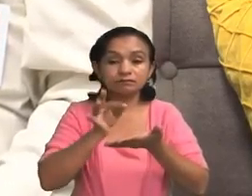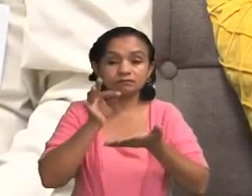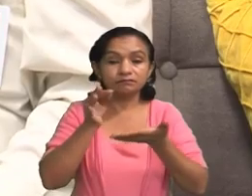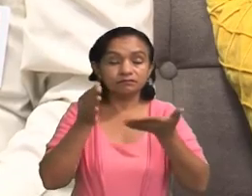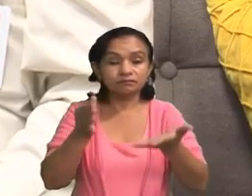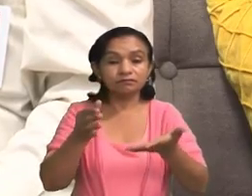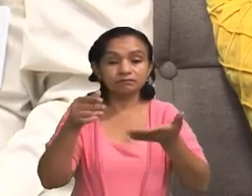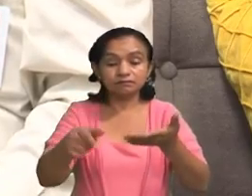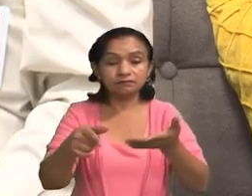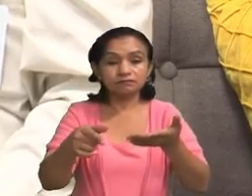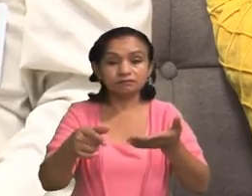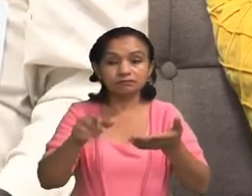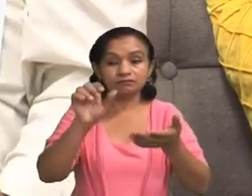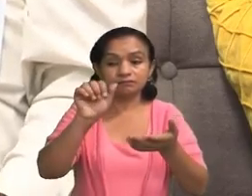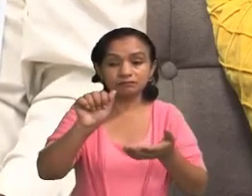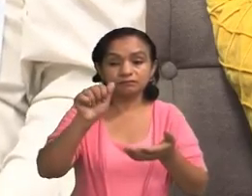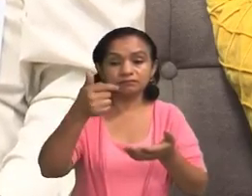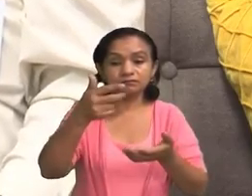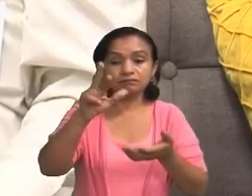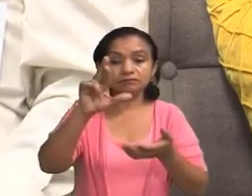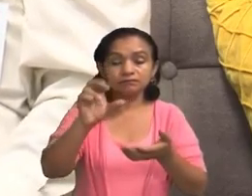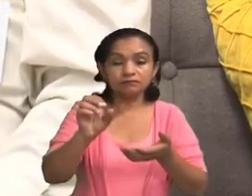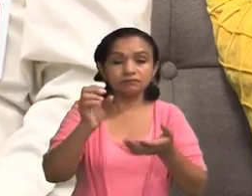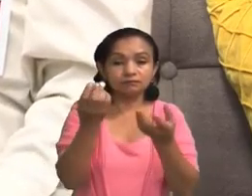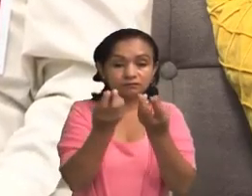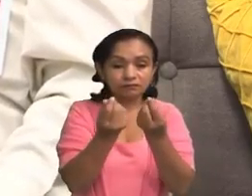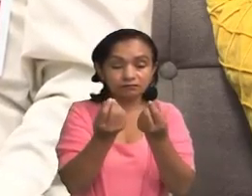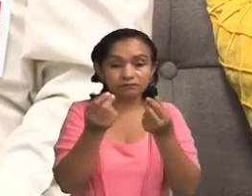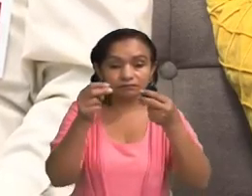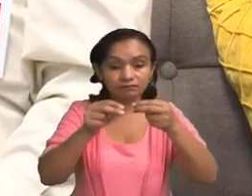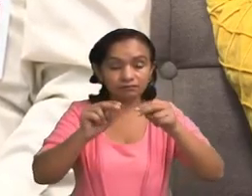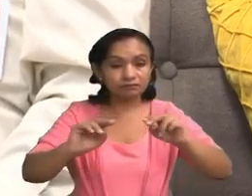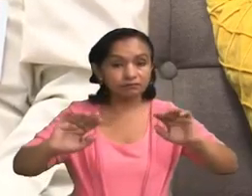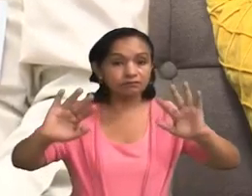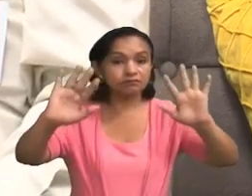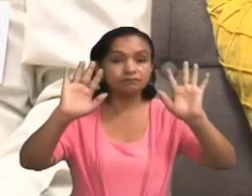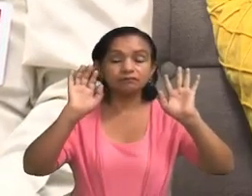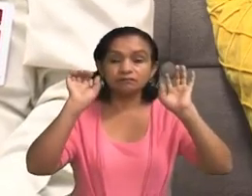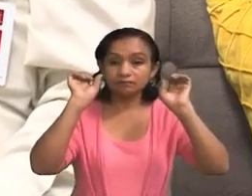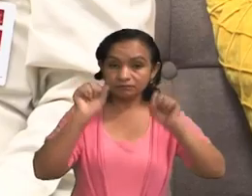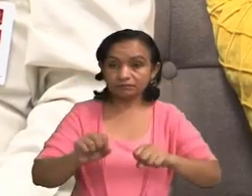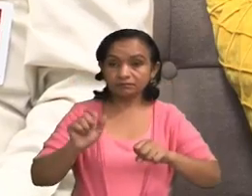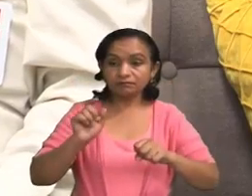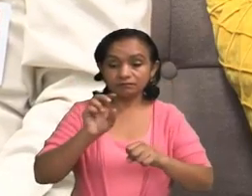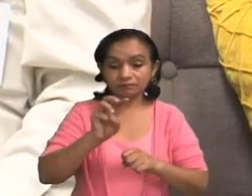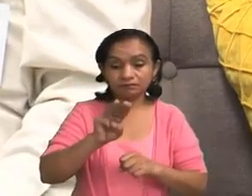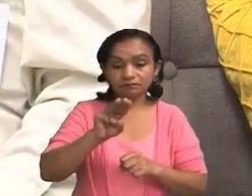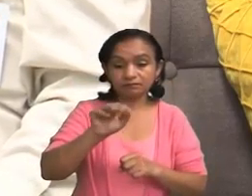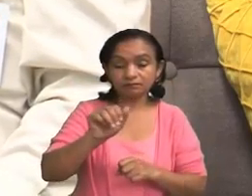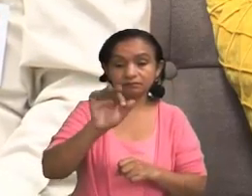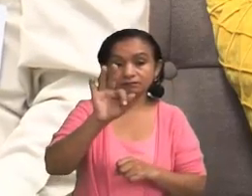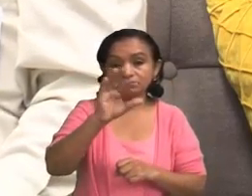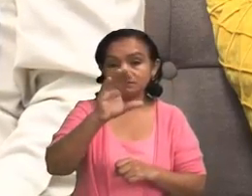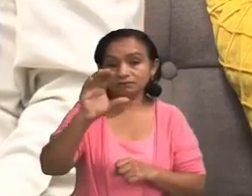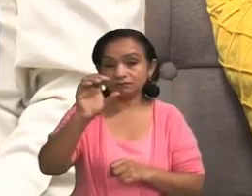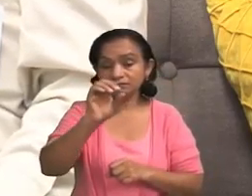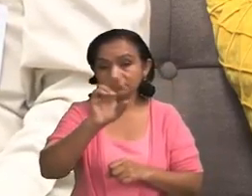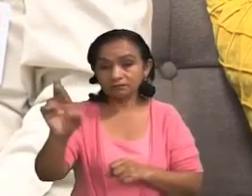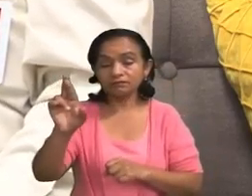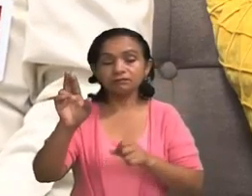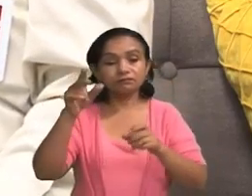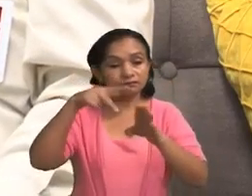esta producción es agroecológica. ¿Qué quiere decir? Okay. En el que también desde el MACFOR hay certificaciones de fincas